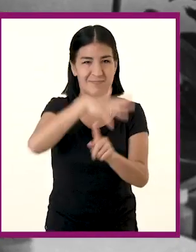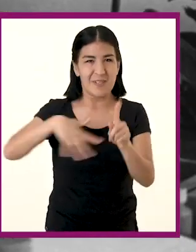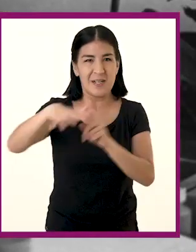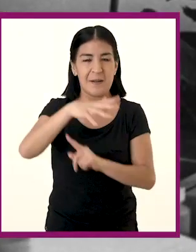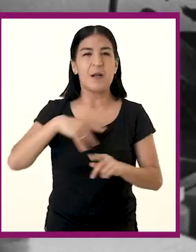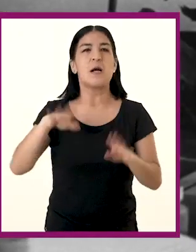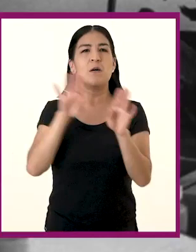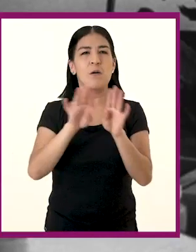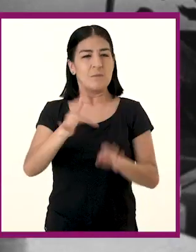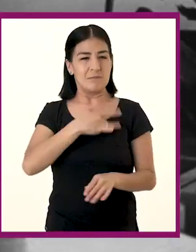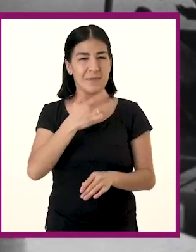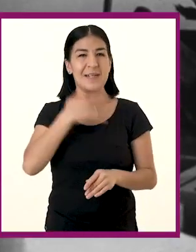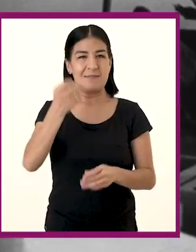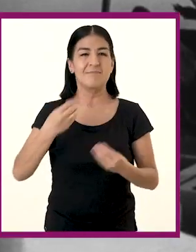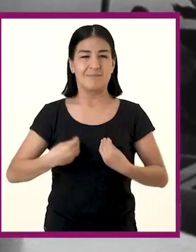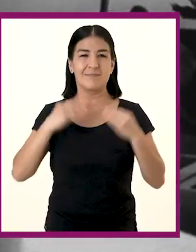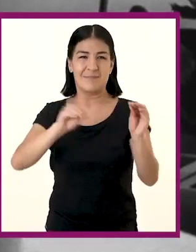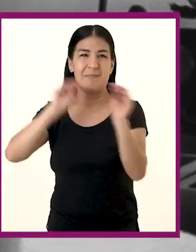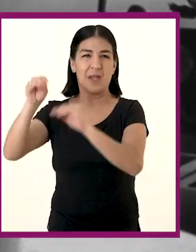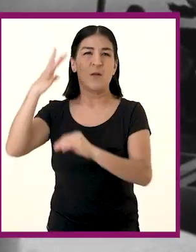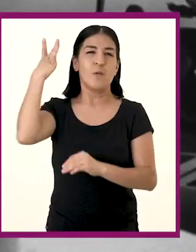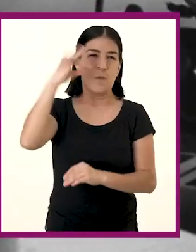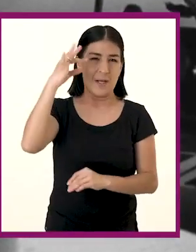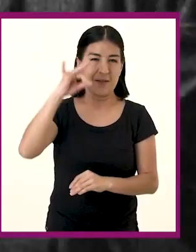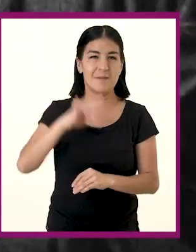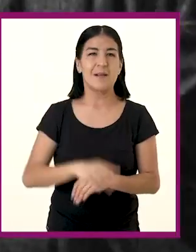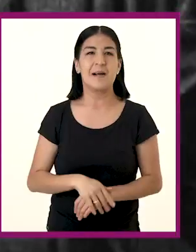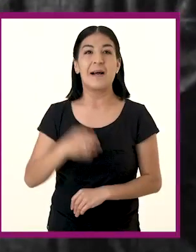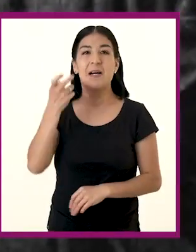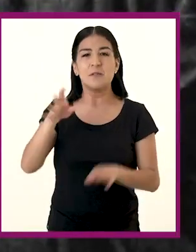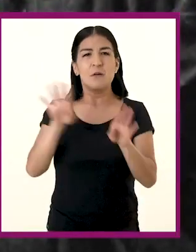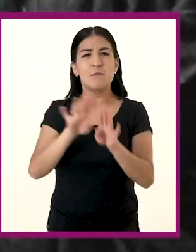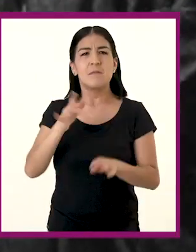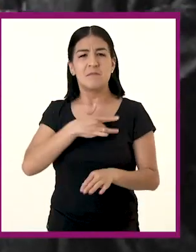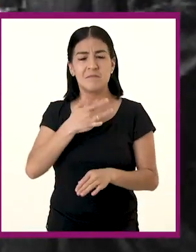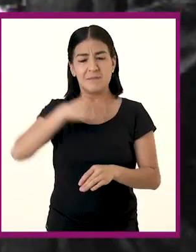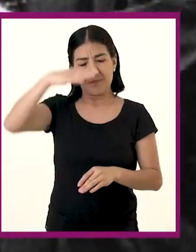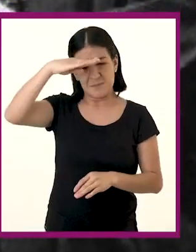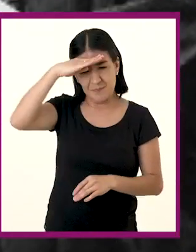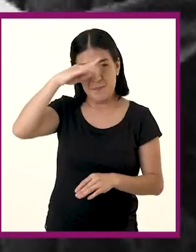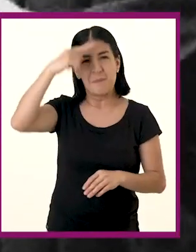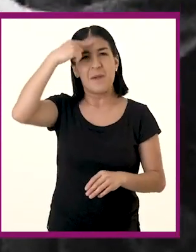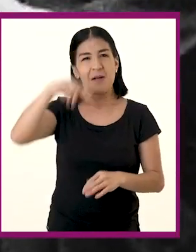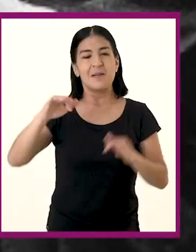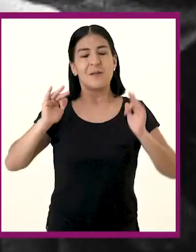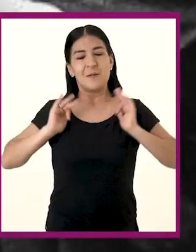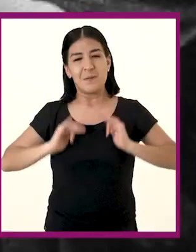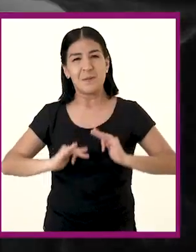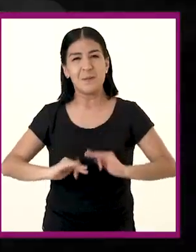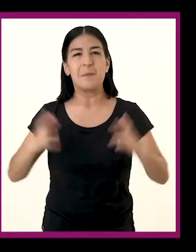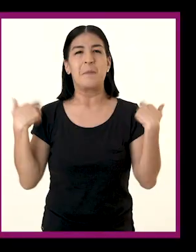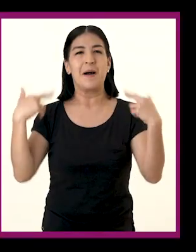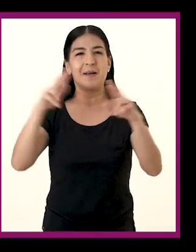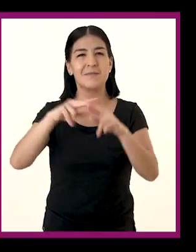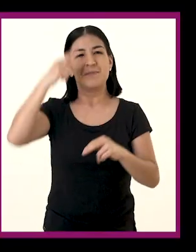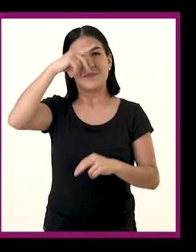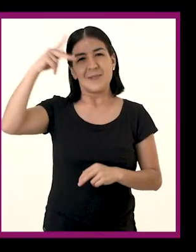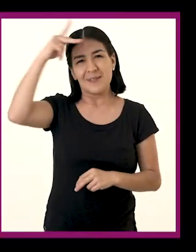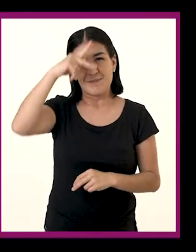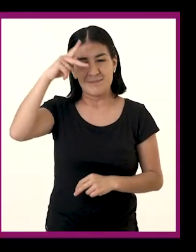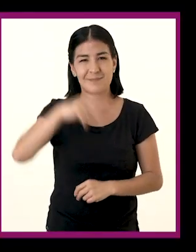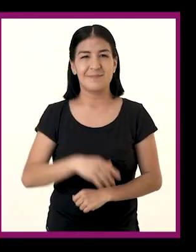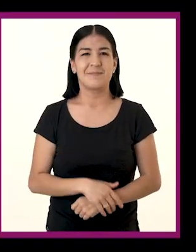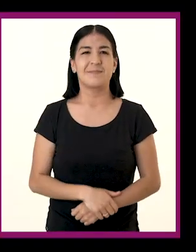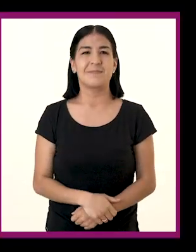Fromm, quien en aquel entonces vivía en Cuernavaca, así como en la meditación zen con el maestro Eyo